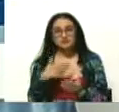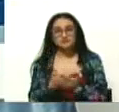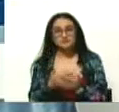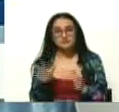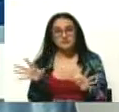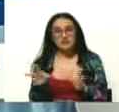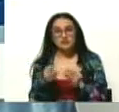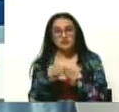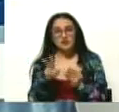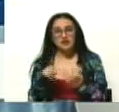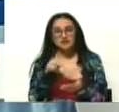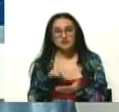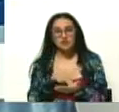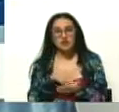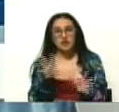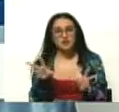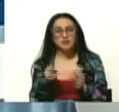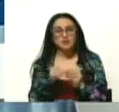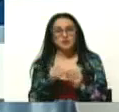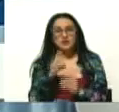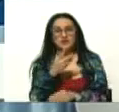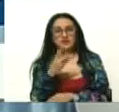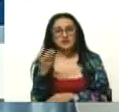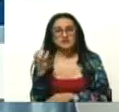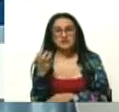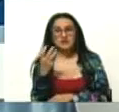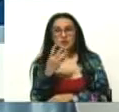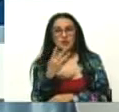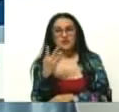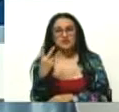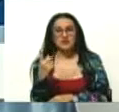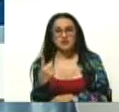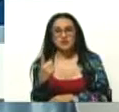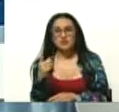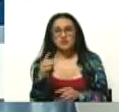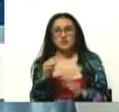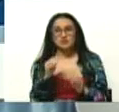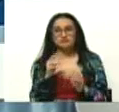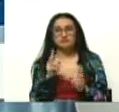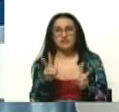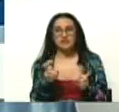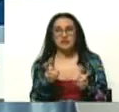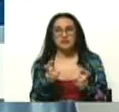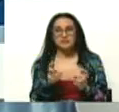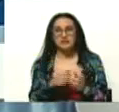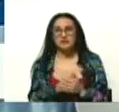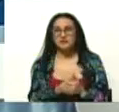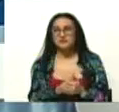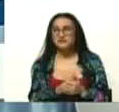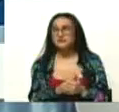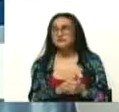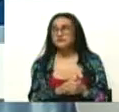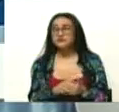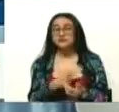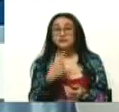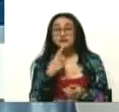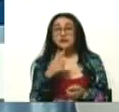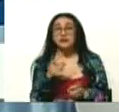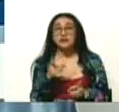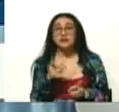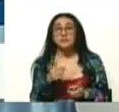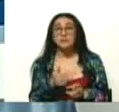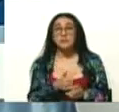territorio nacional un total de 341 casos, de los cuales destacan como un delito de